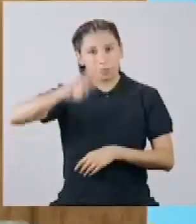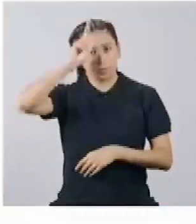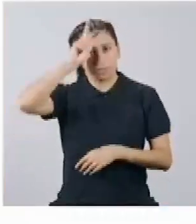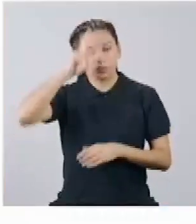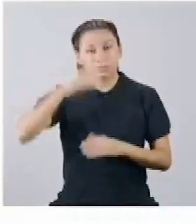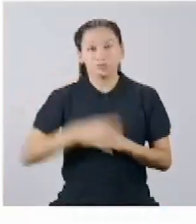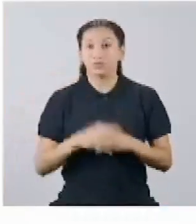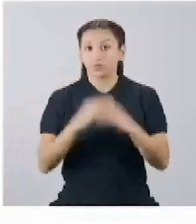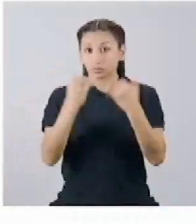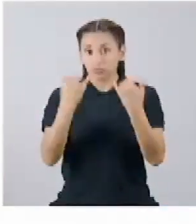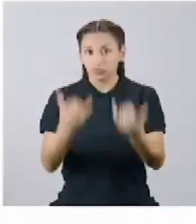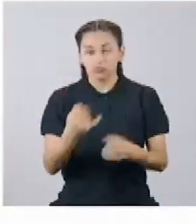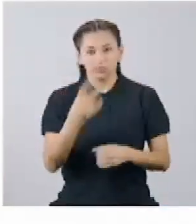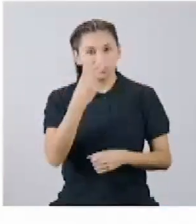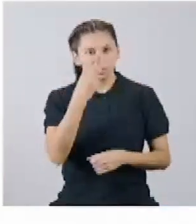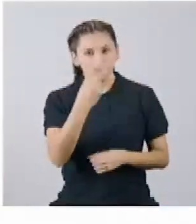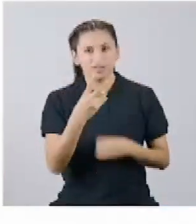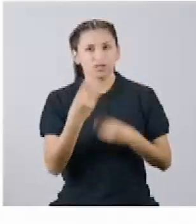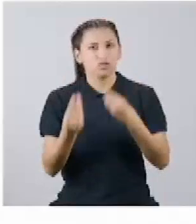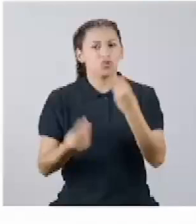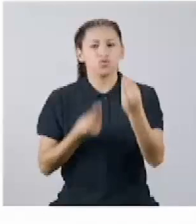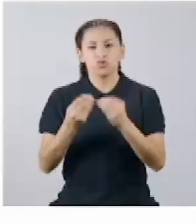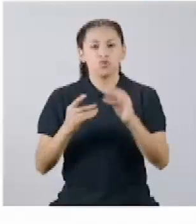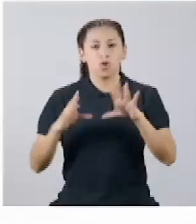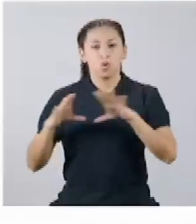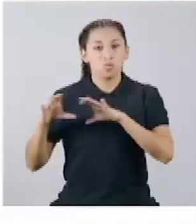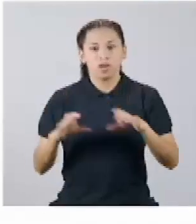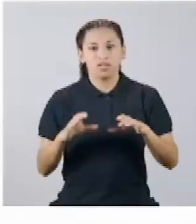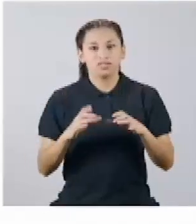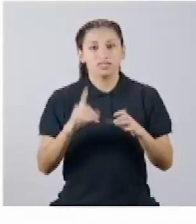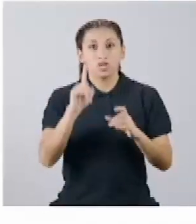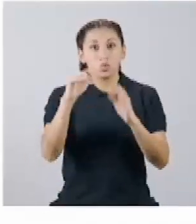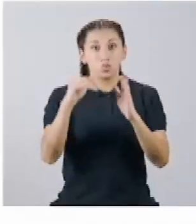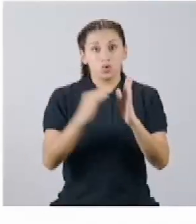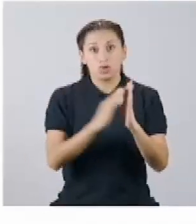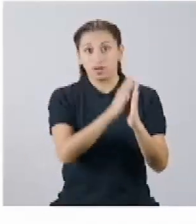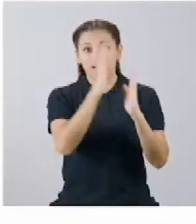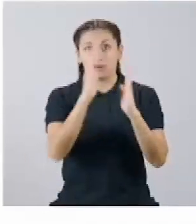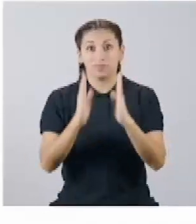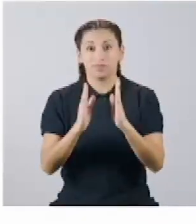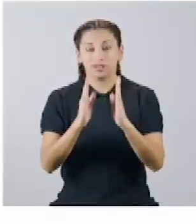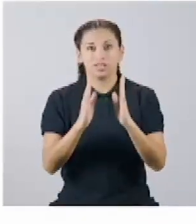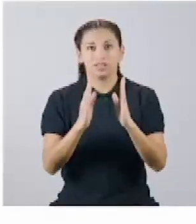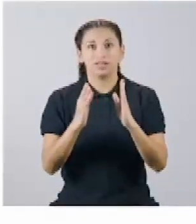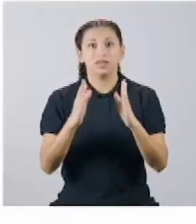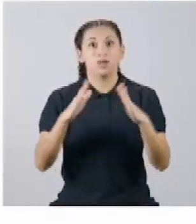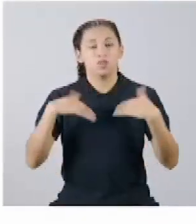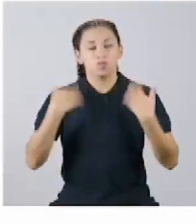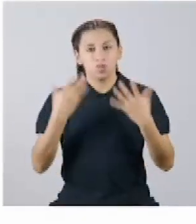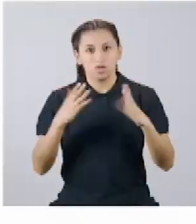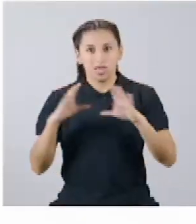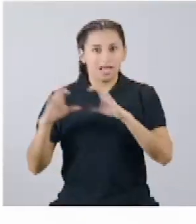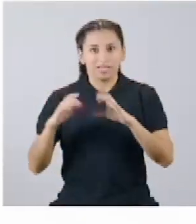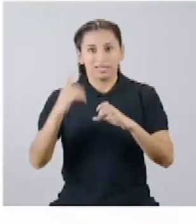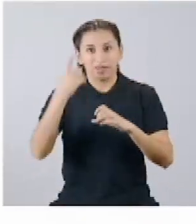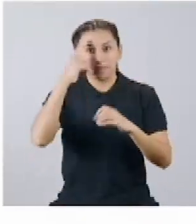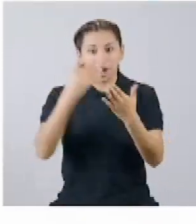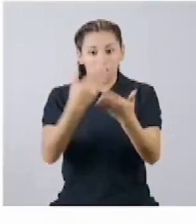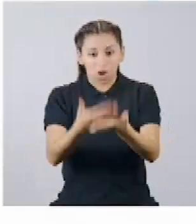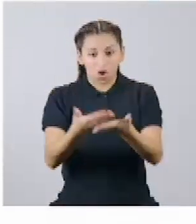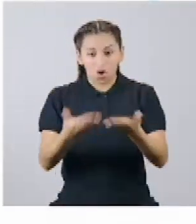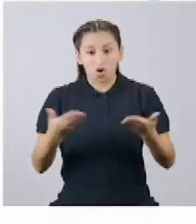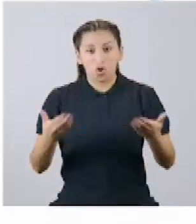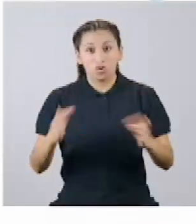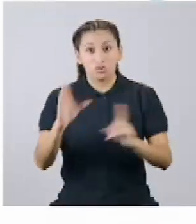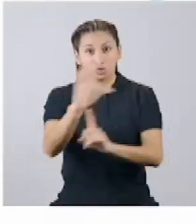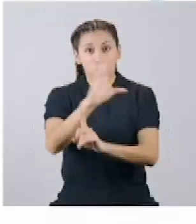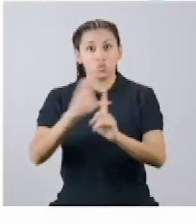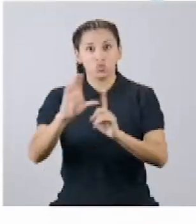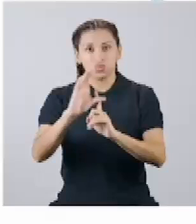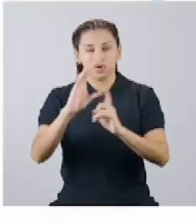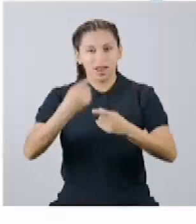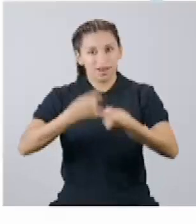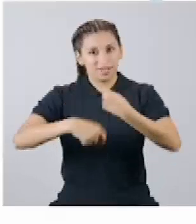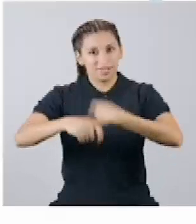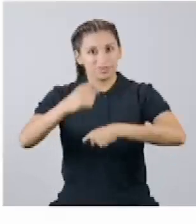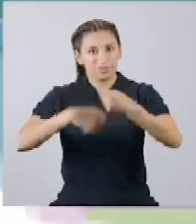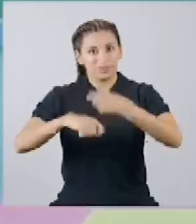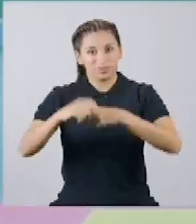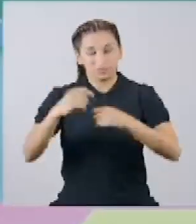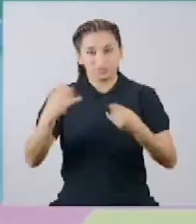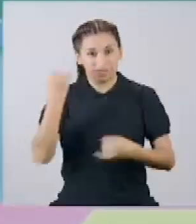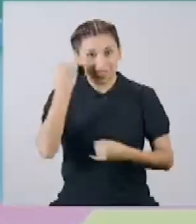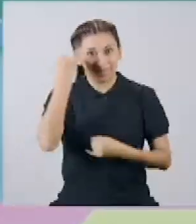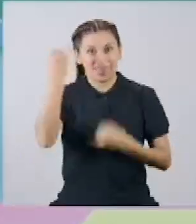país. Hoy vamos a ver cómo desarrollar la fase definir para crear productos culturales